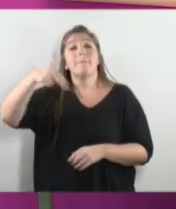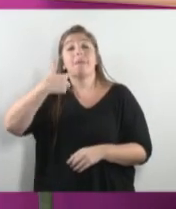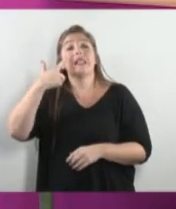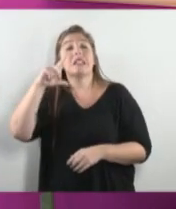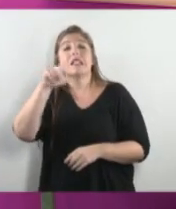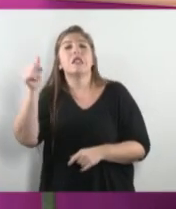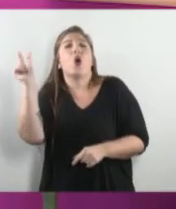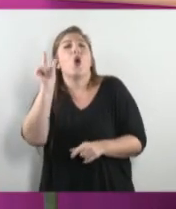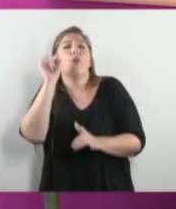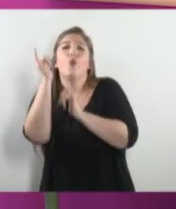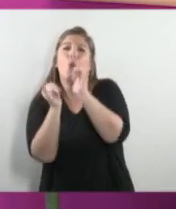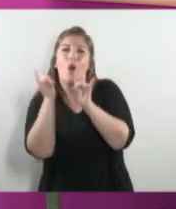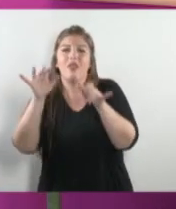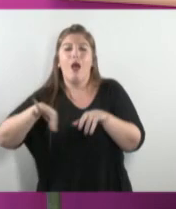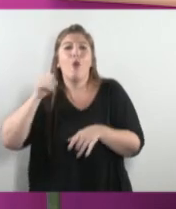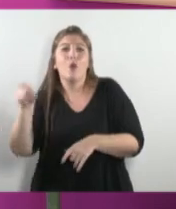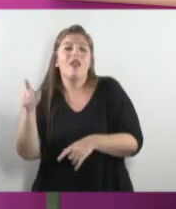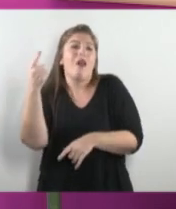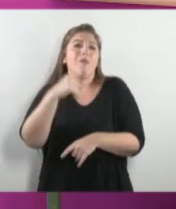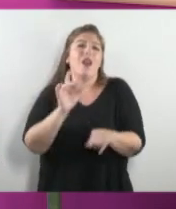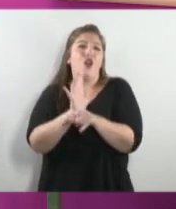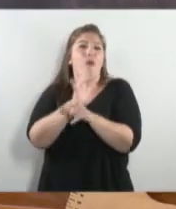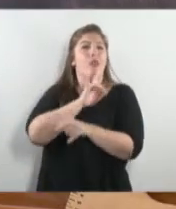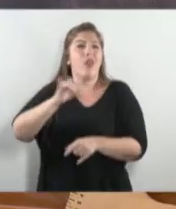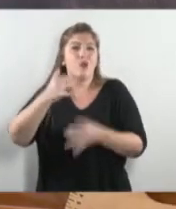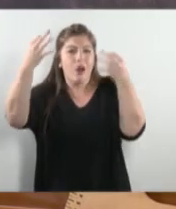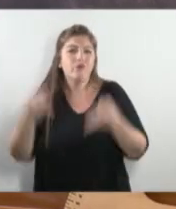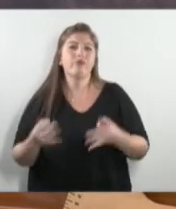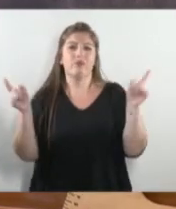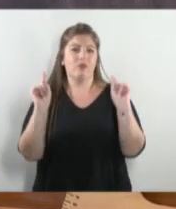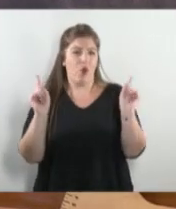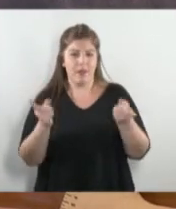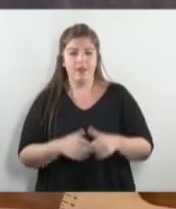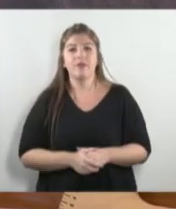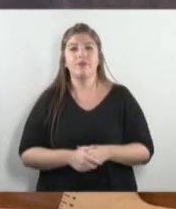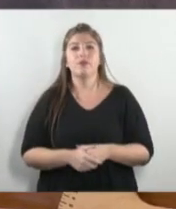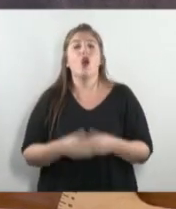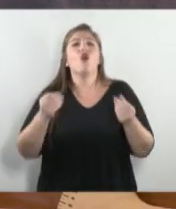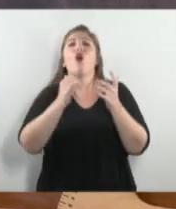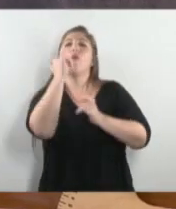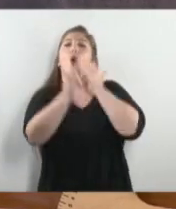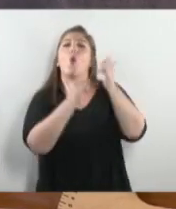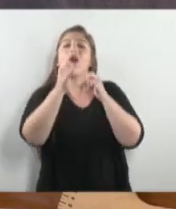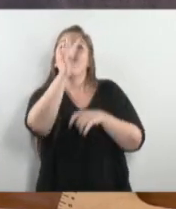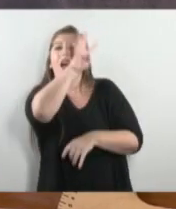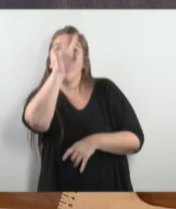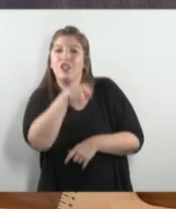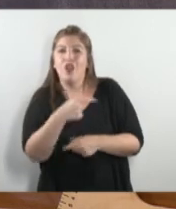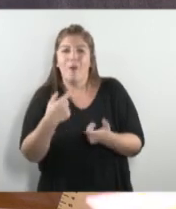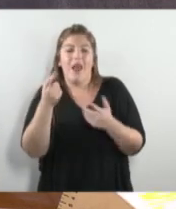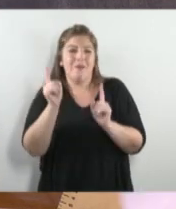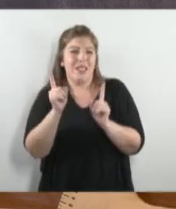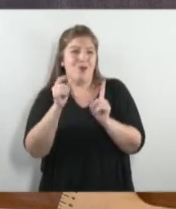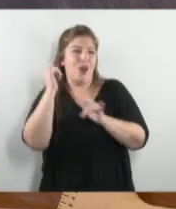vida, pero no tampoco hace una denuncia. Bien, ¿cómo se describe al indio? Para ver un poco lo que acaba